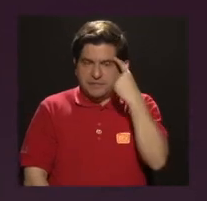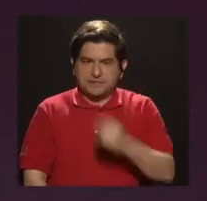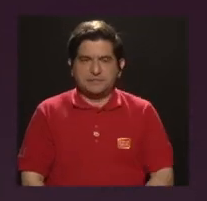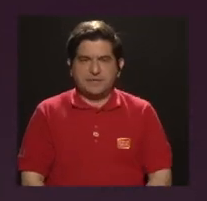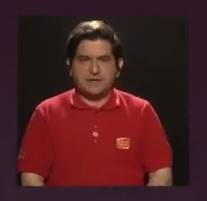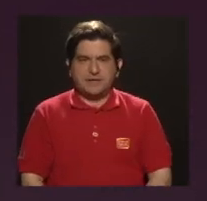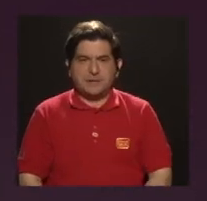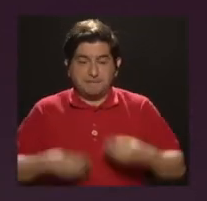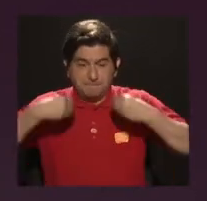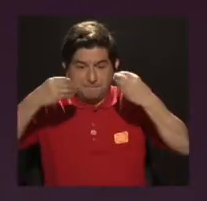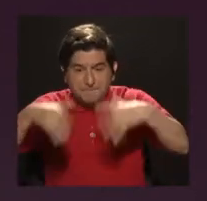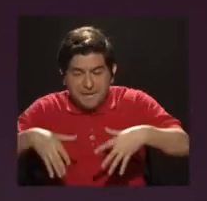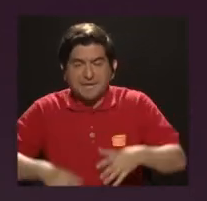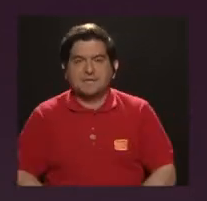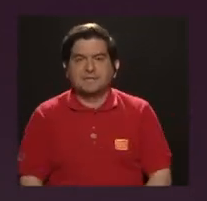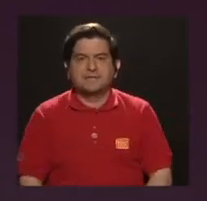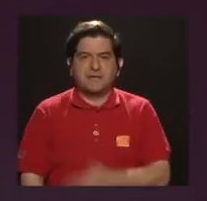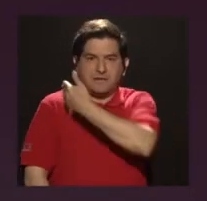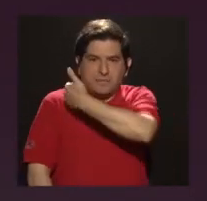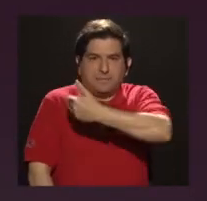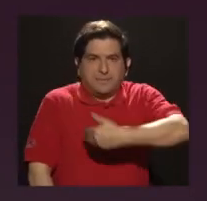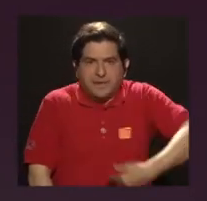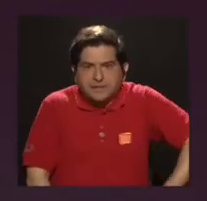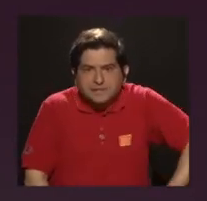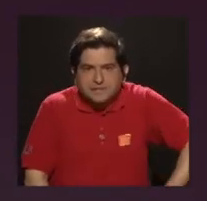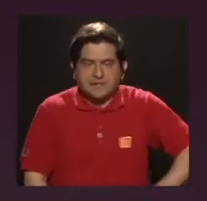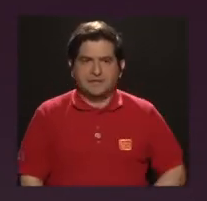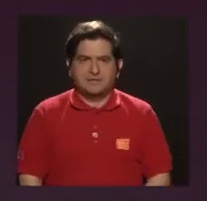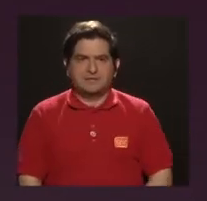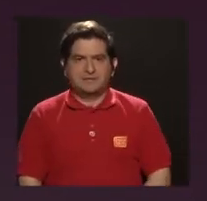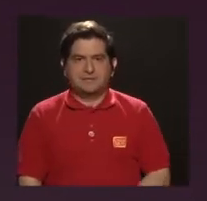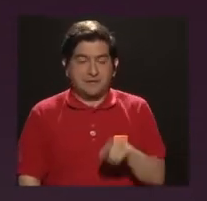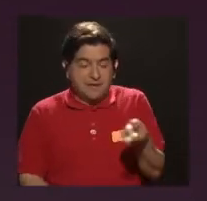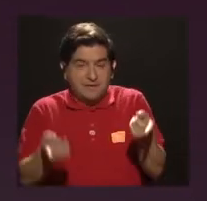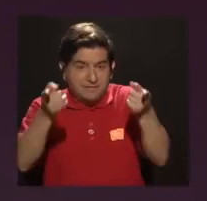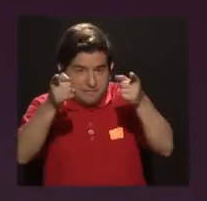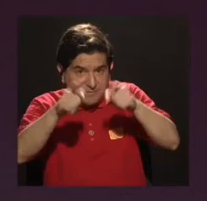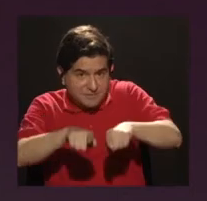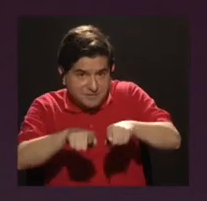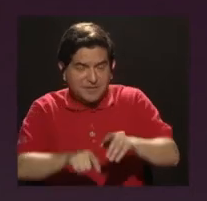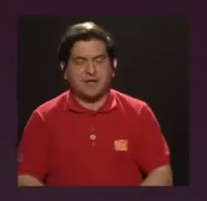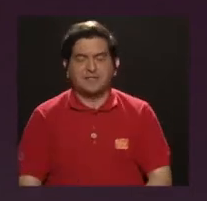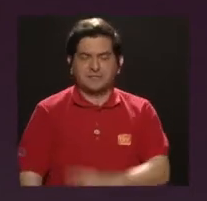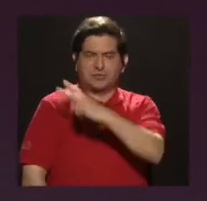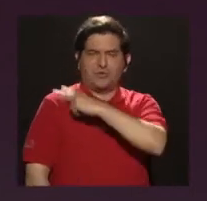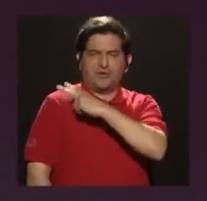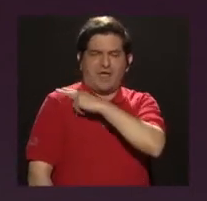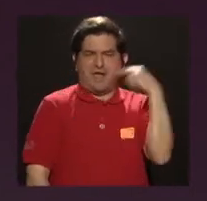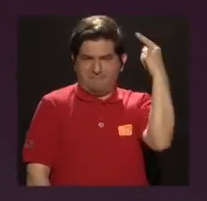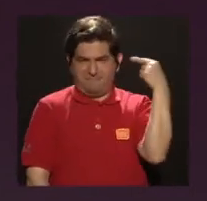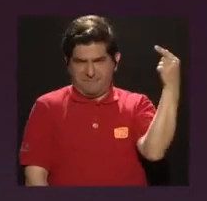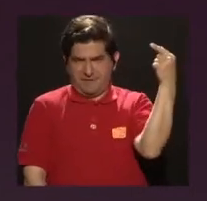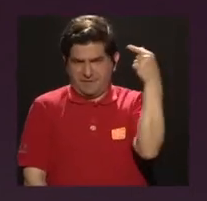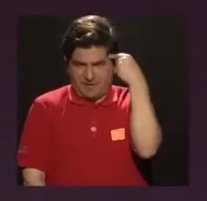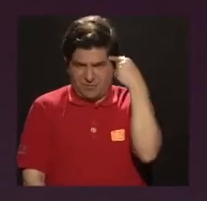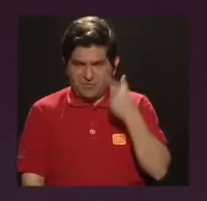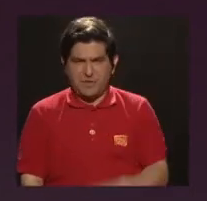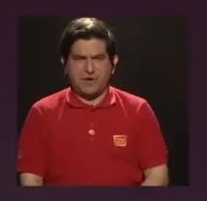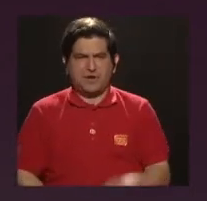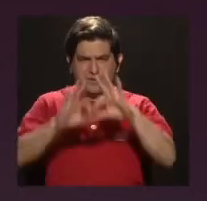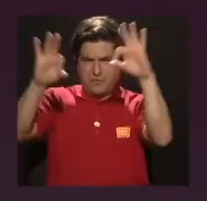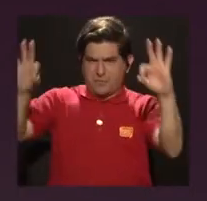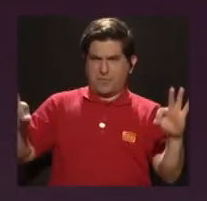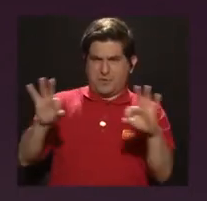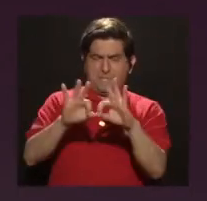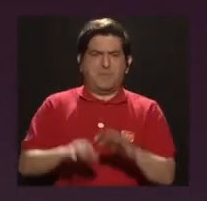gobiernos como los nuestros en donde la figura preside la figura de la jefatura de estado es determinante no